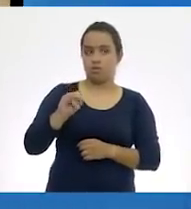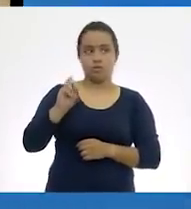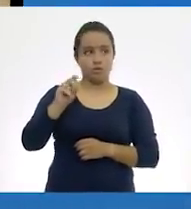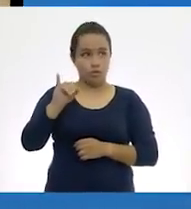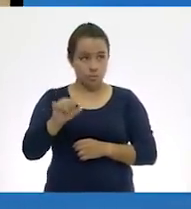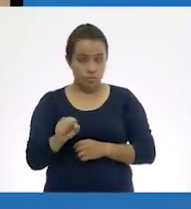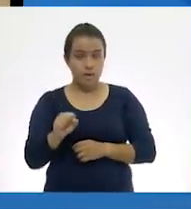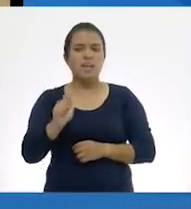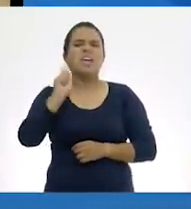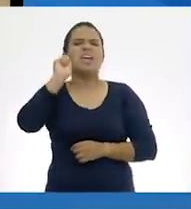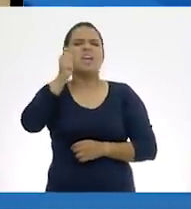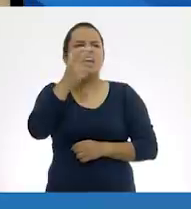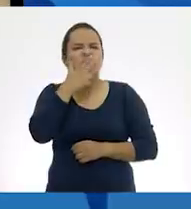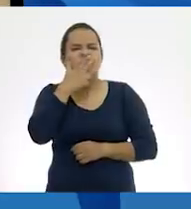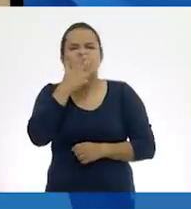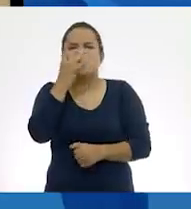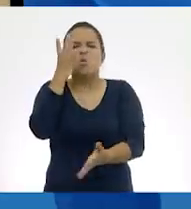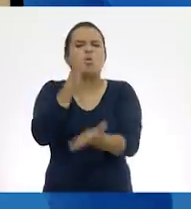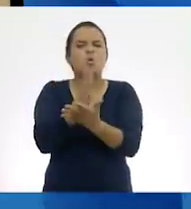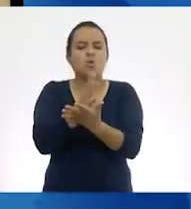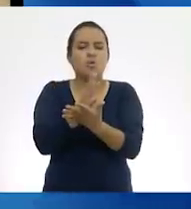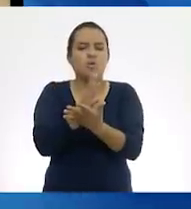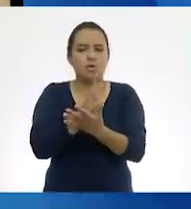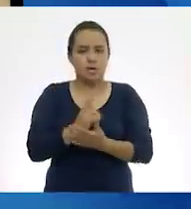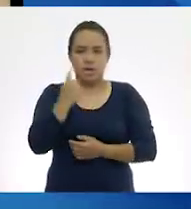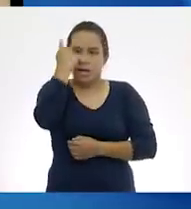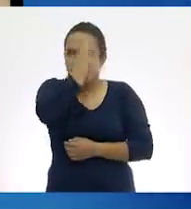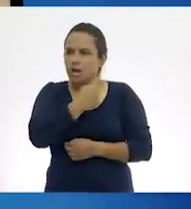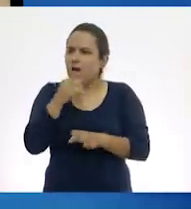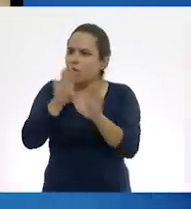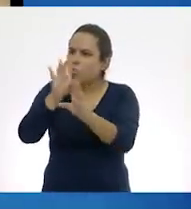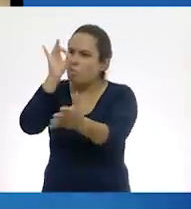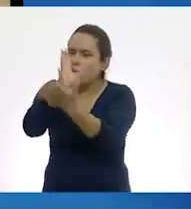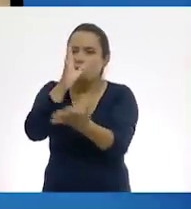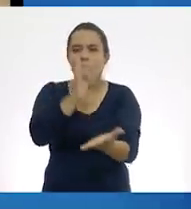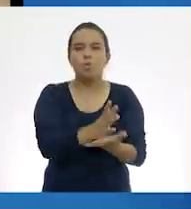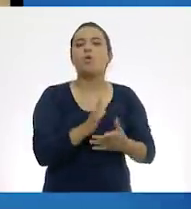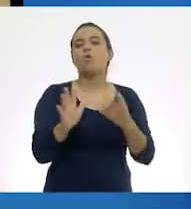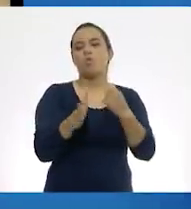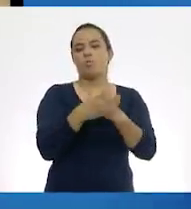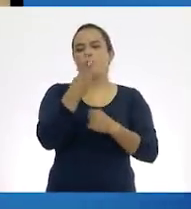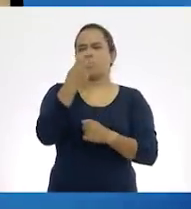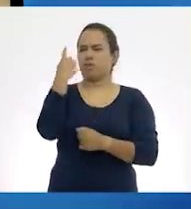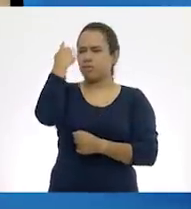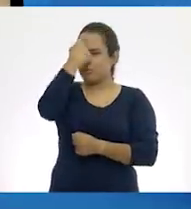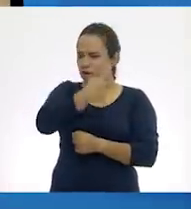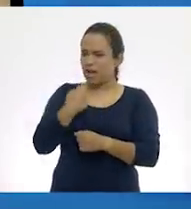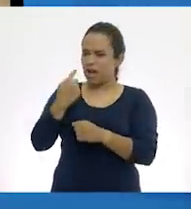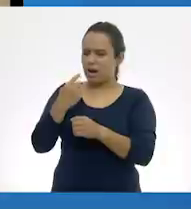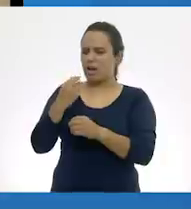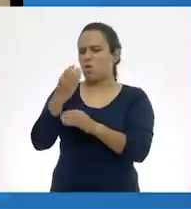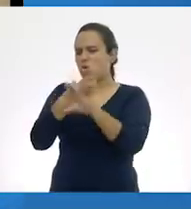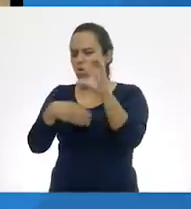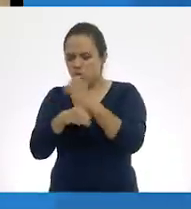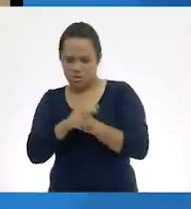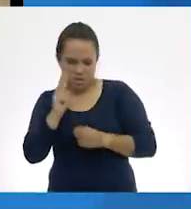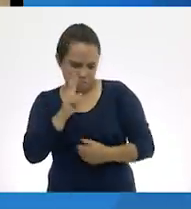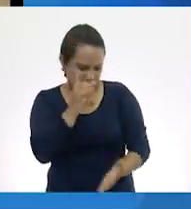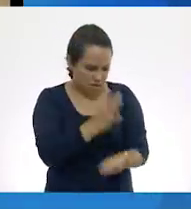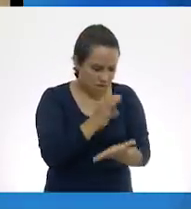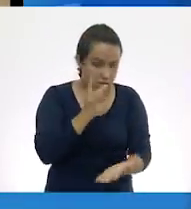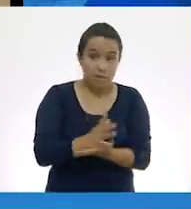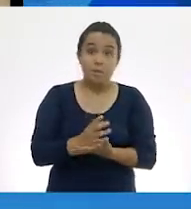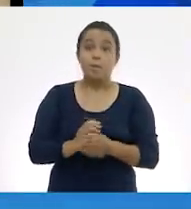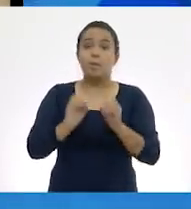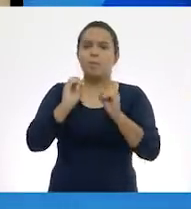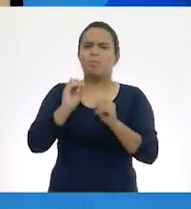encarga especialmente y únicamente en reconocer caras. Por eso nos es tan fácil identificar caras en objetos, pero es muy fácil ver caras